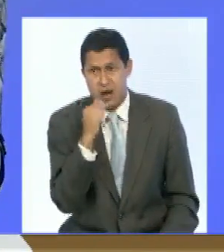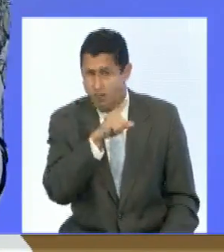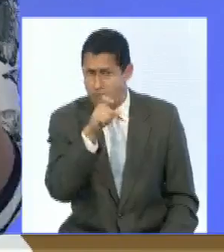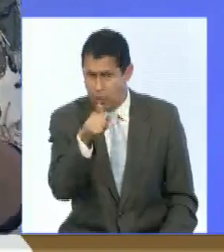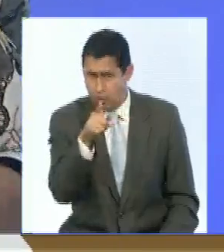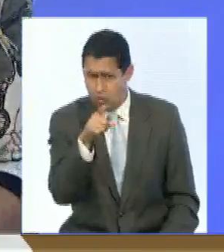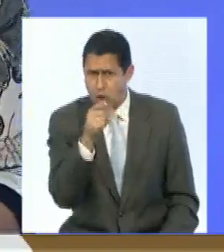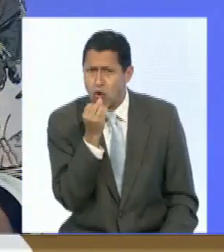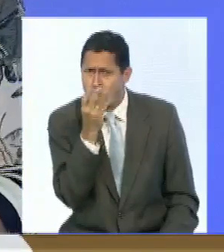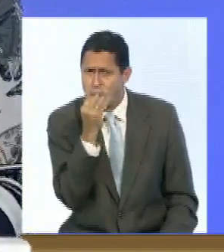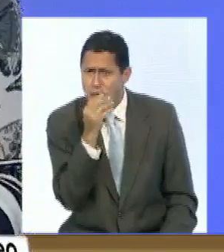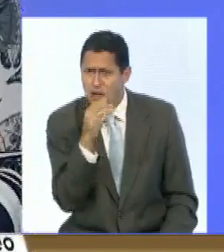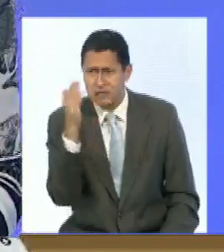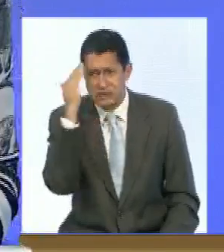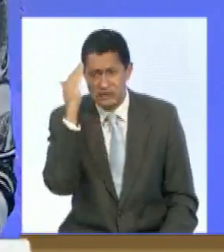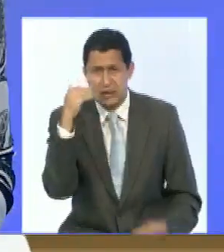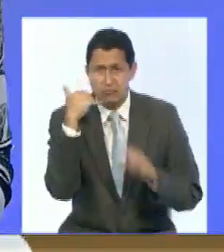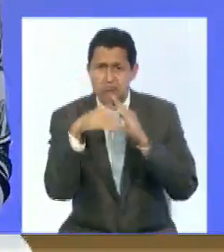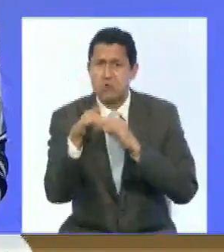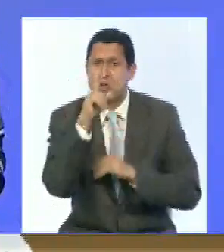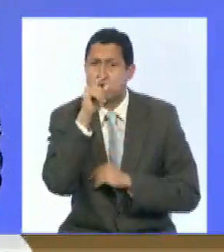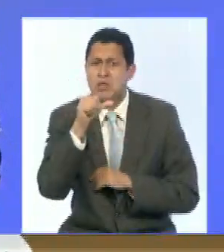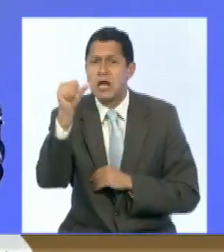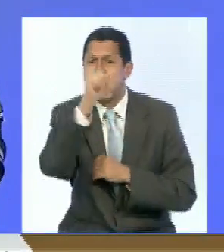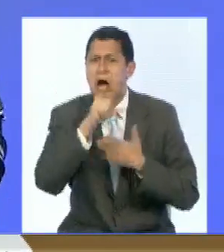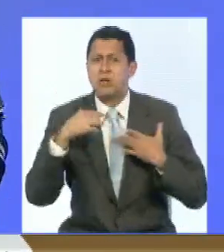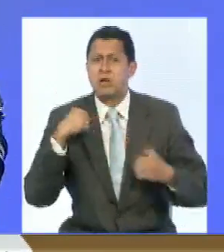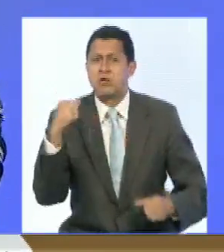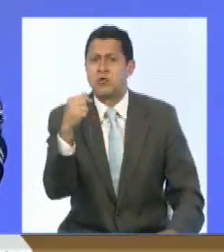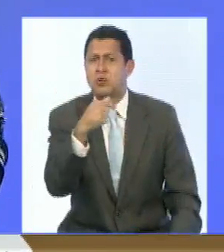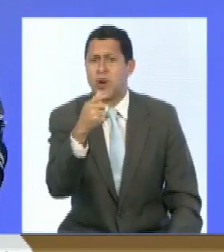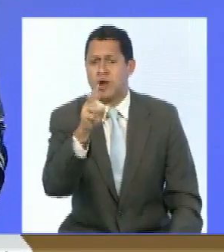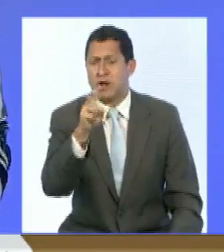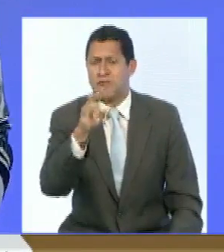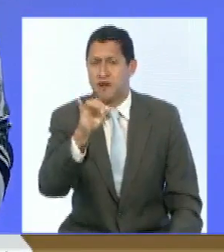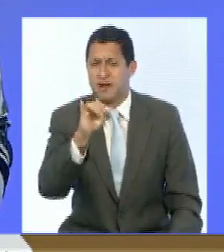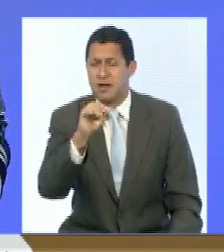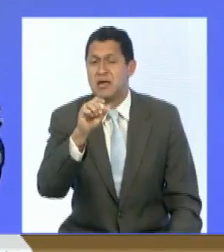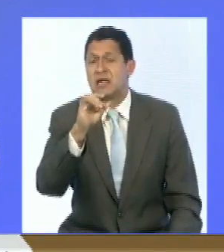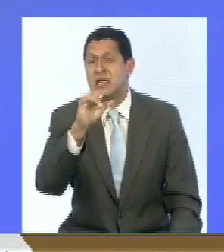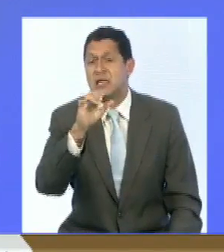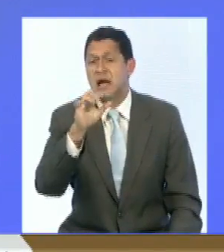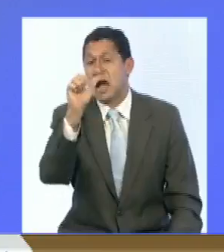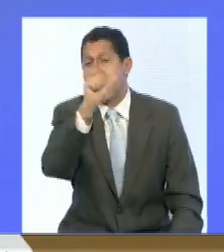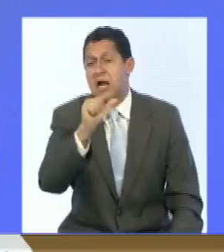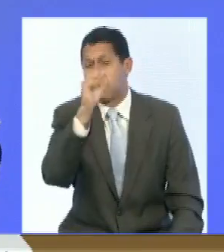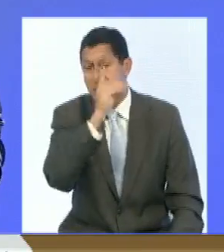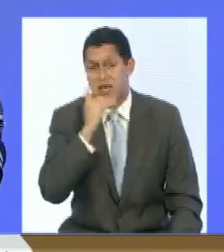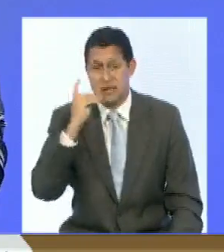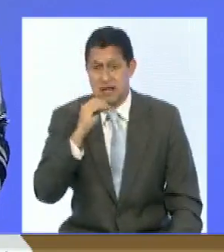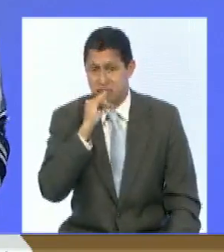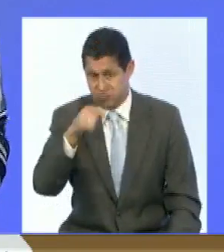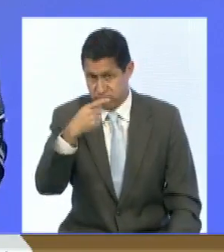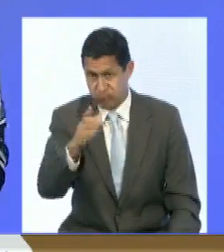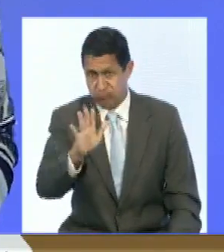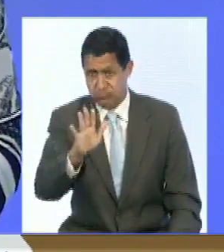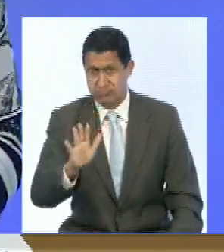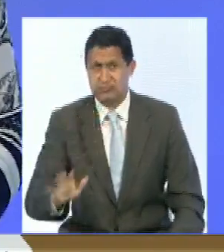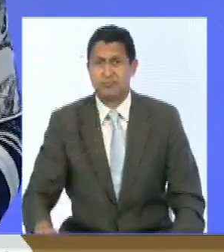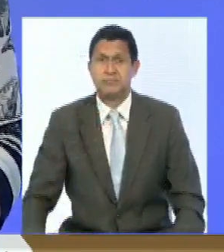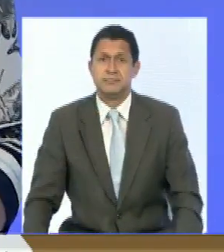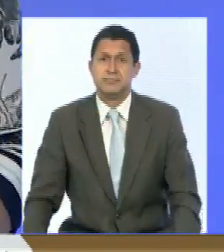alguna pregunta o comentario no les puedo hacer saber a través de nuestra cuenta de twitter arroba salud que un bajo que veo por instagram como a robar y en las otras salas ya regresamos con